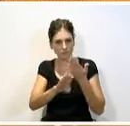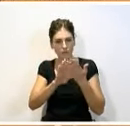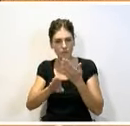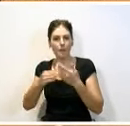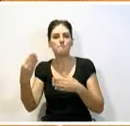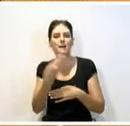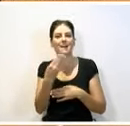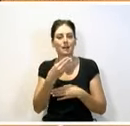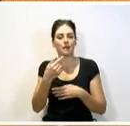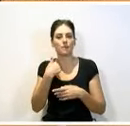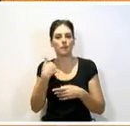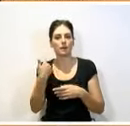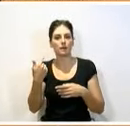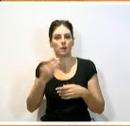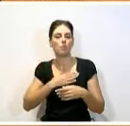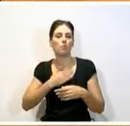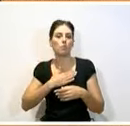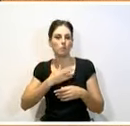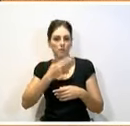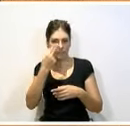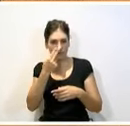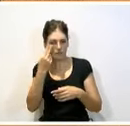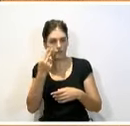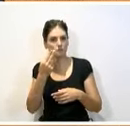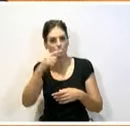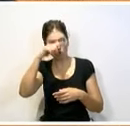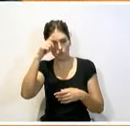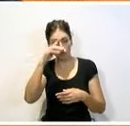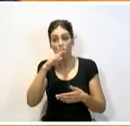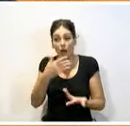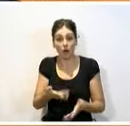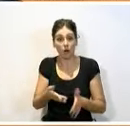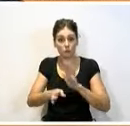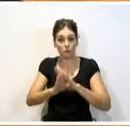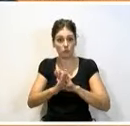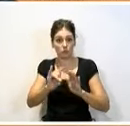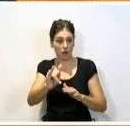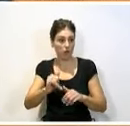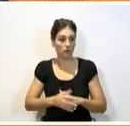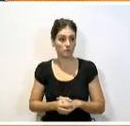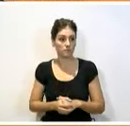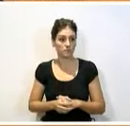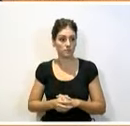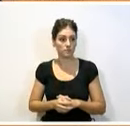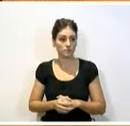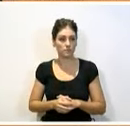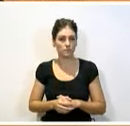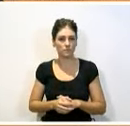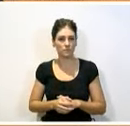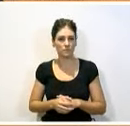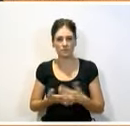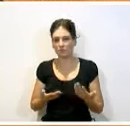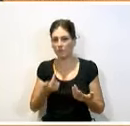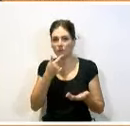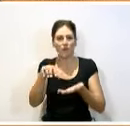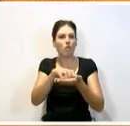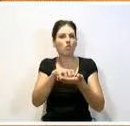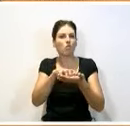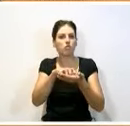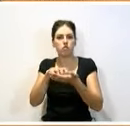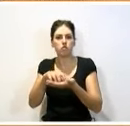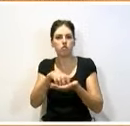cultural, clasificación que ahora ostenta Partido Popular. Luego, no deslice dudas